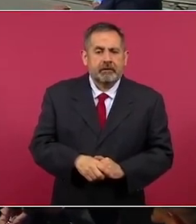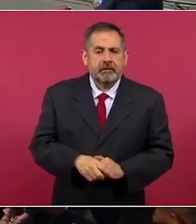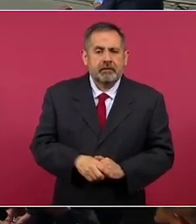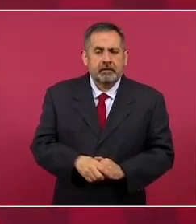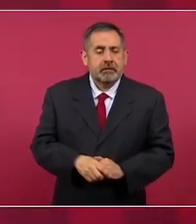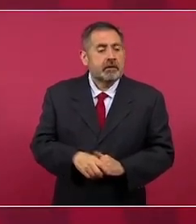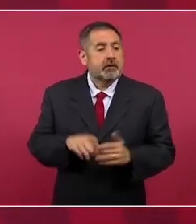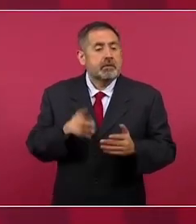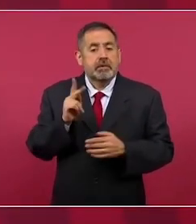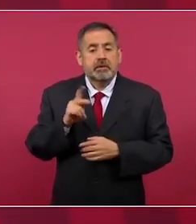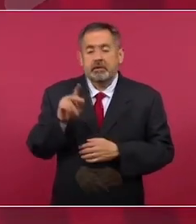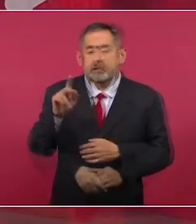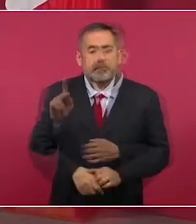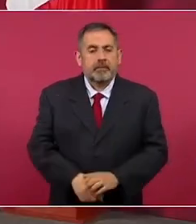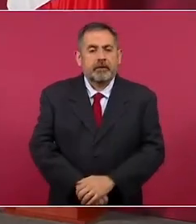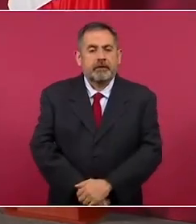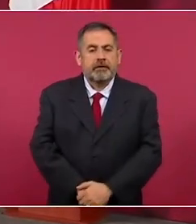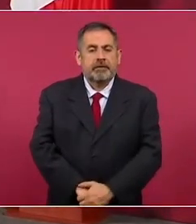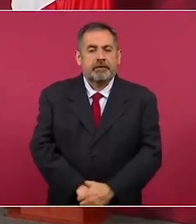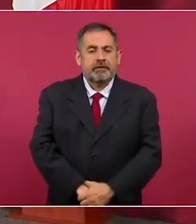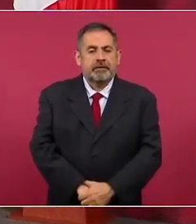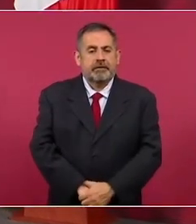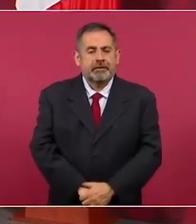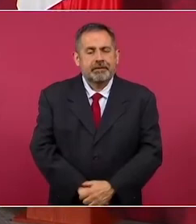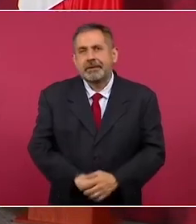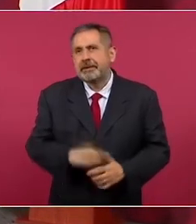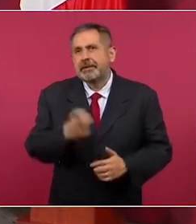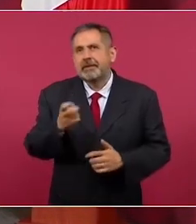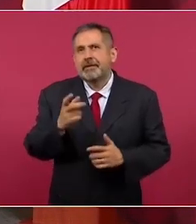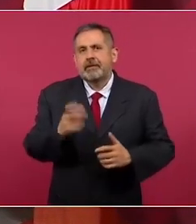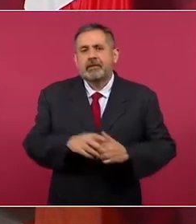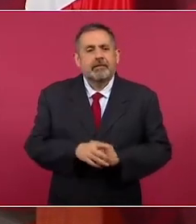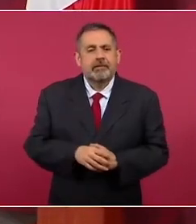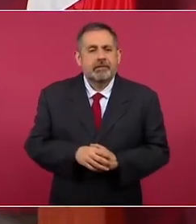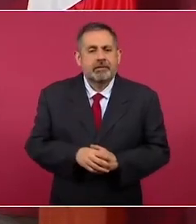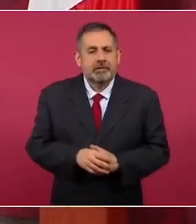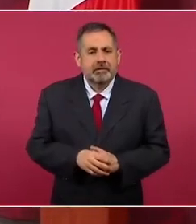Pedro Ferriz, porque eso no es